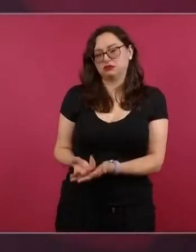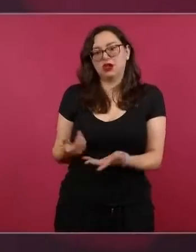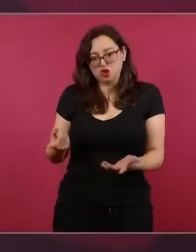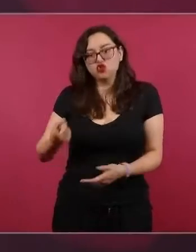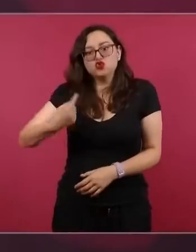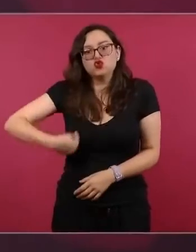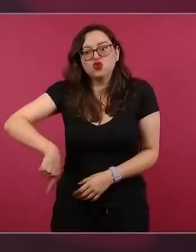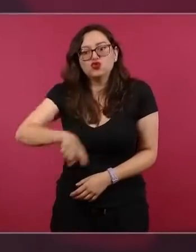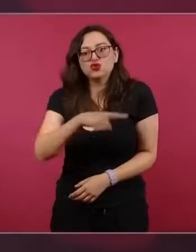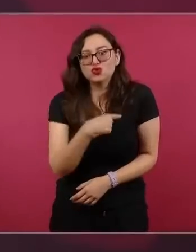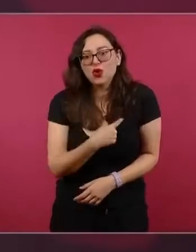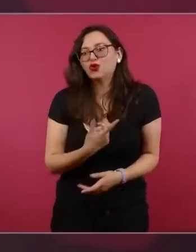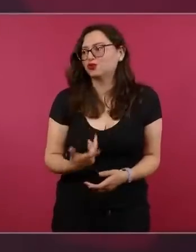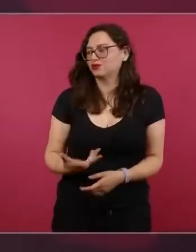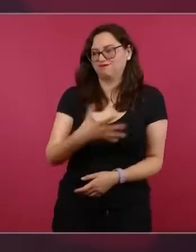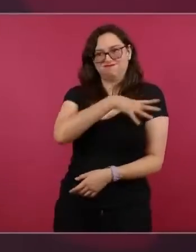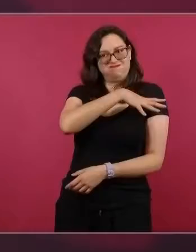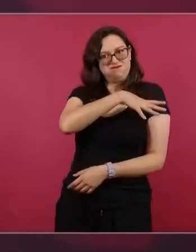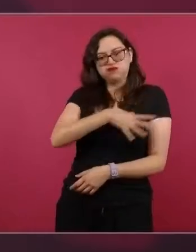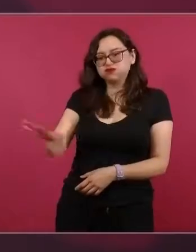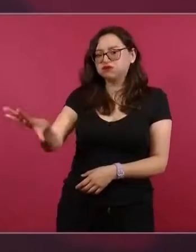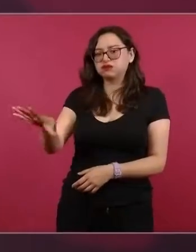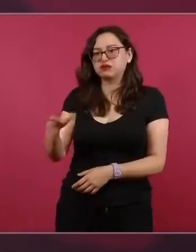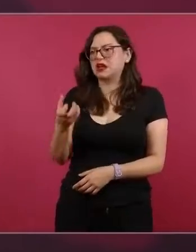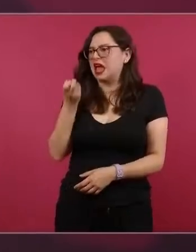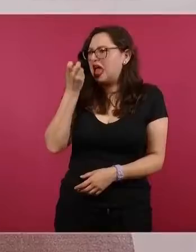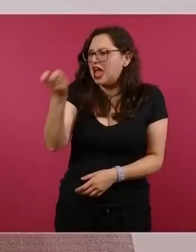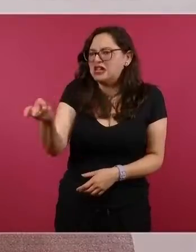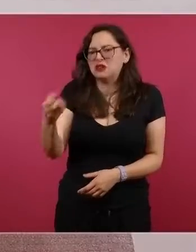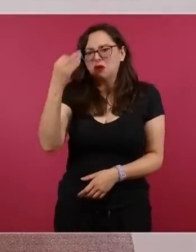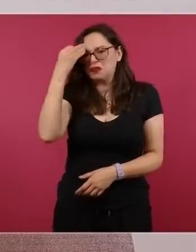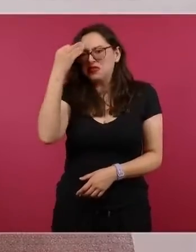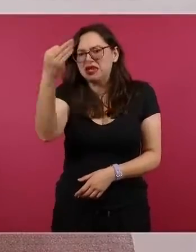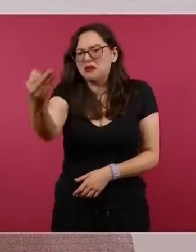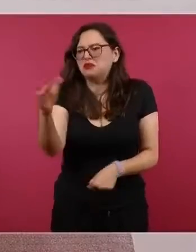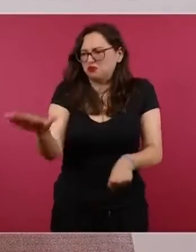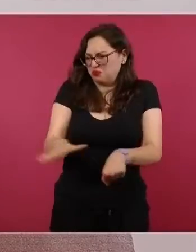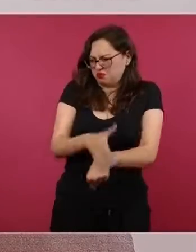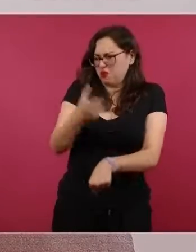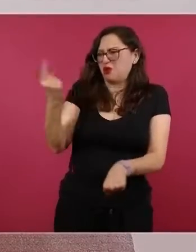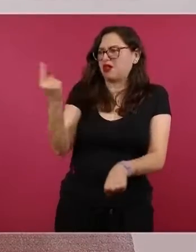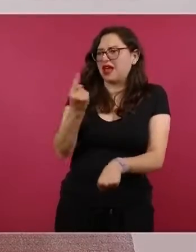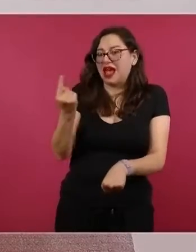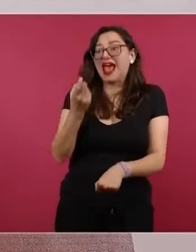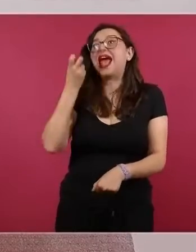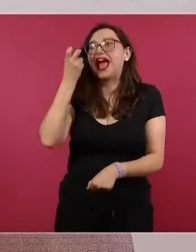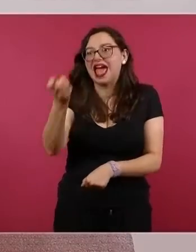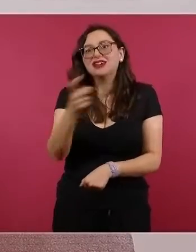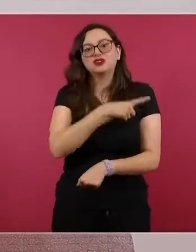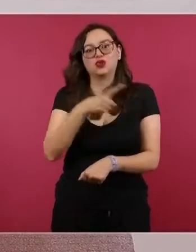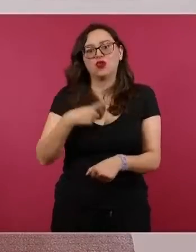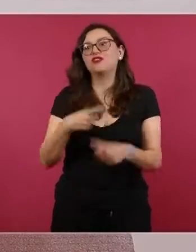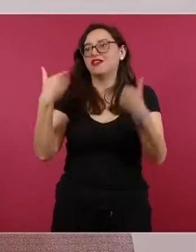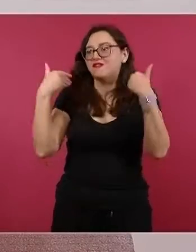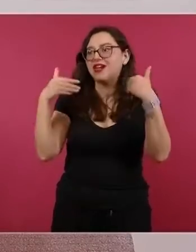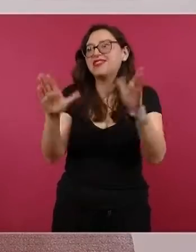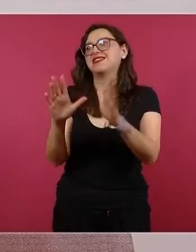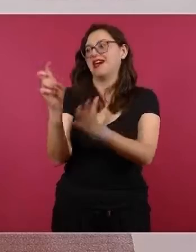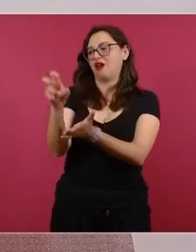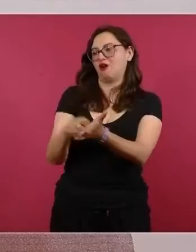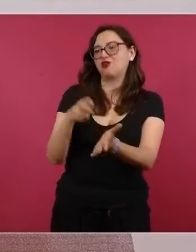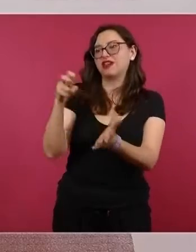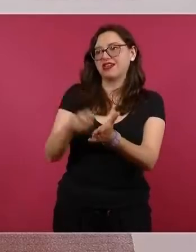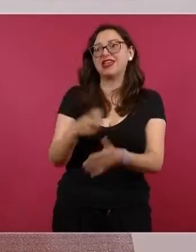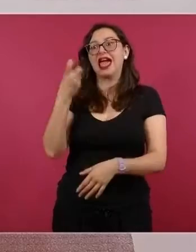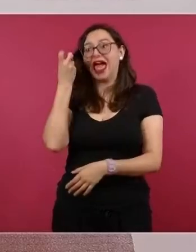tanto tiempo para que haya justicia. Ahí es donde deberíamos abocarnos, y debería